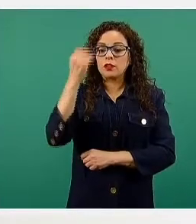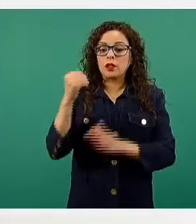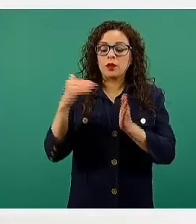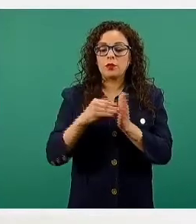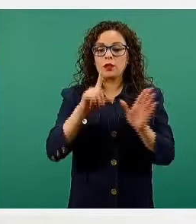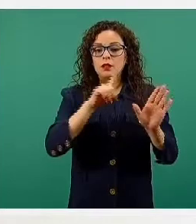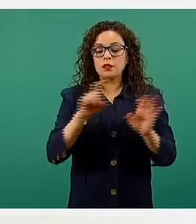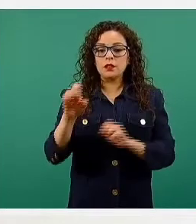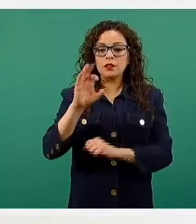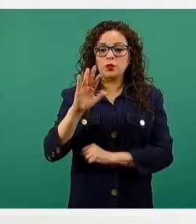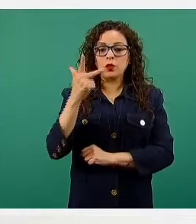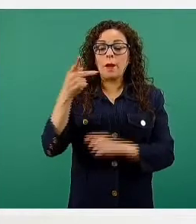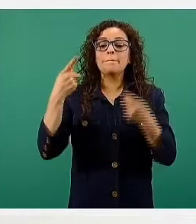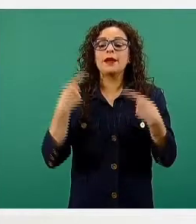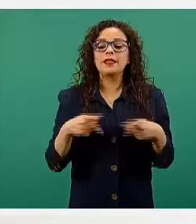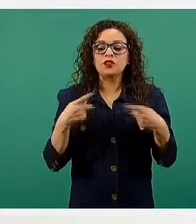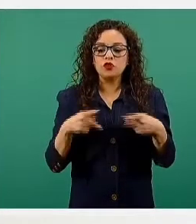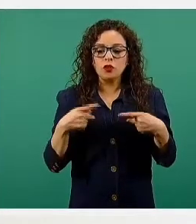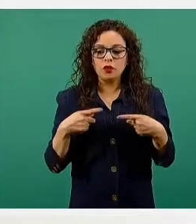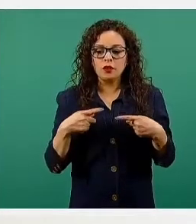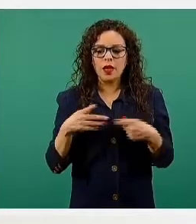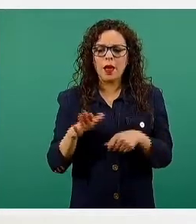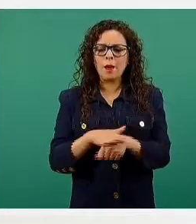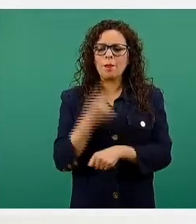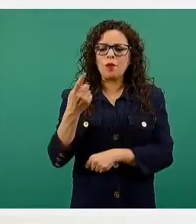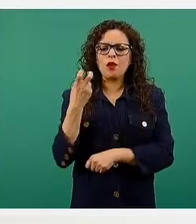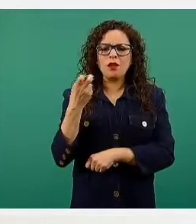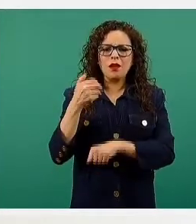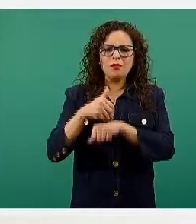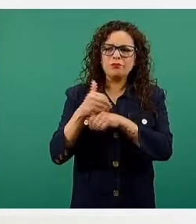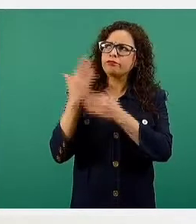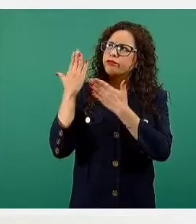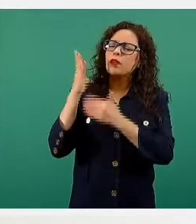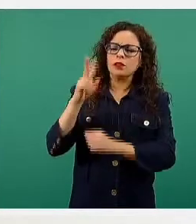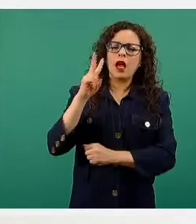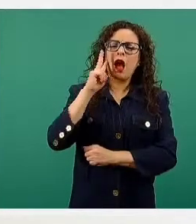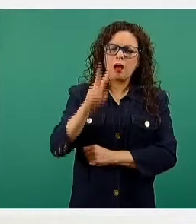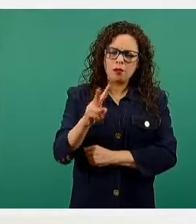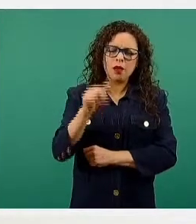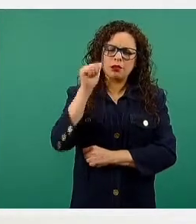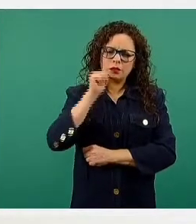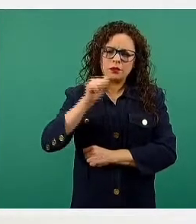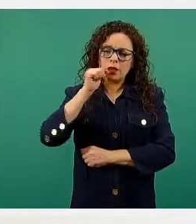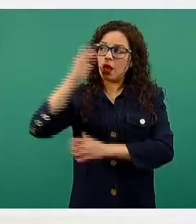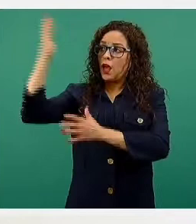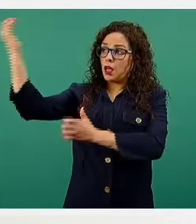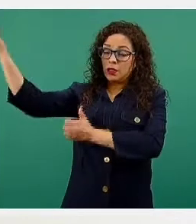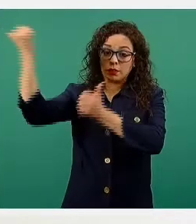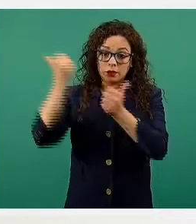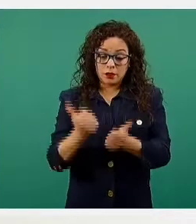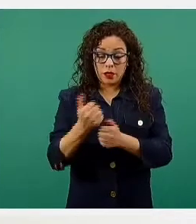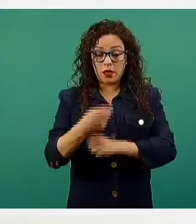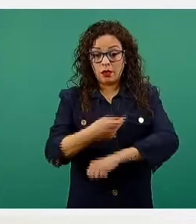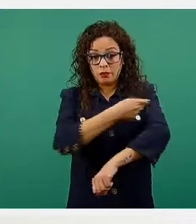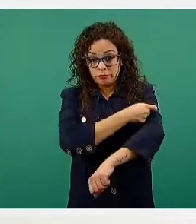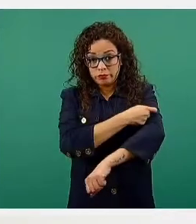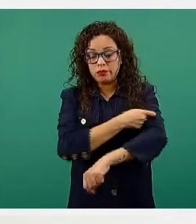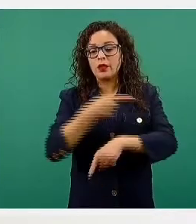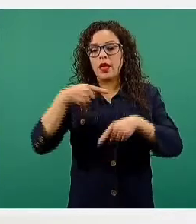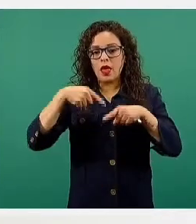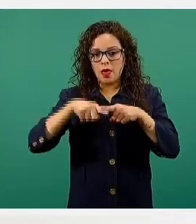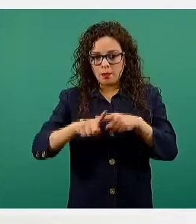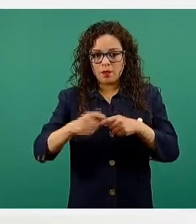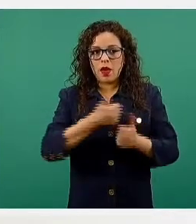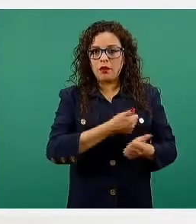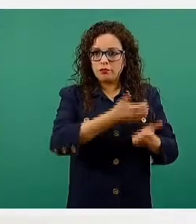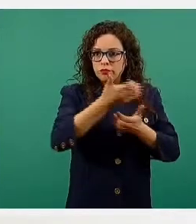139.158 personas. Porque estas cifras lo hemos visto en cada ciclo. Llega un paquete de vacunación, se empieza a poner en los sitios